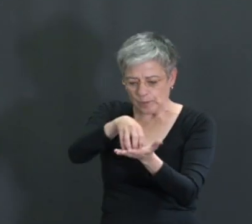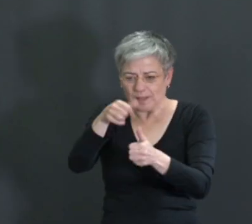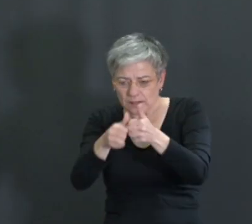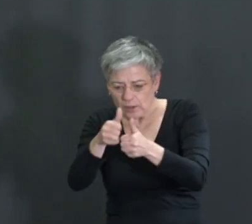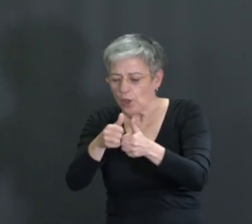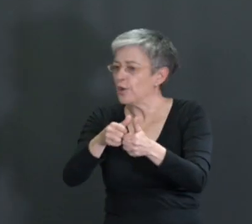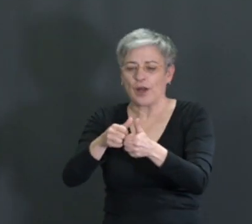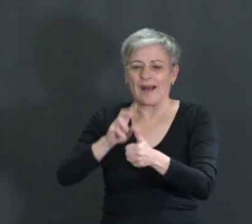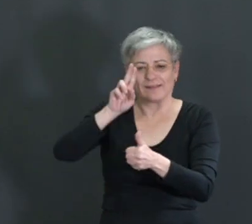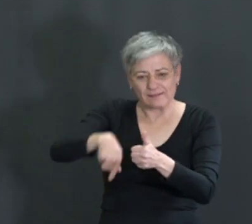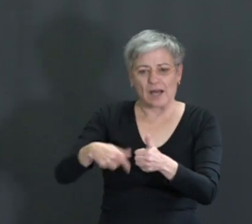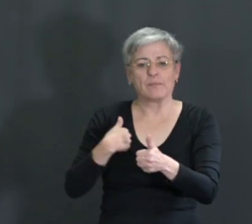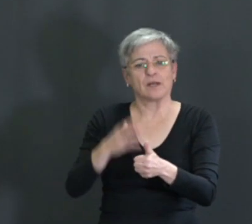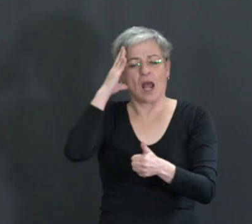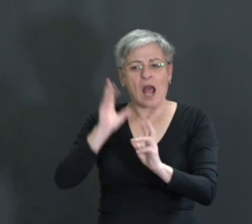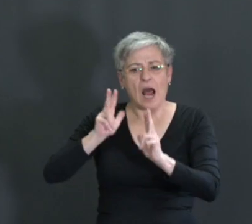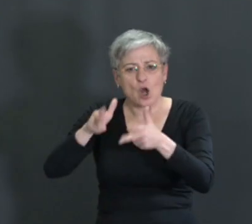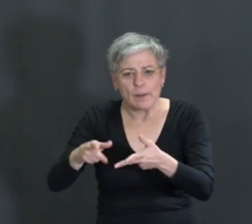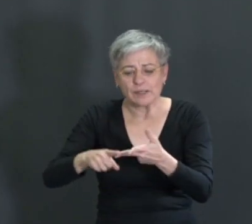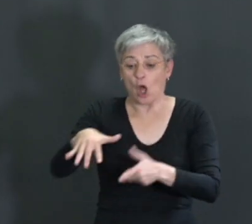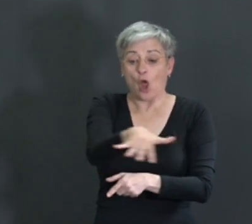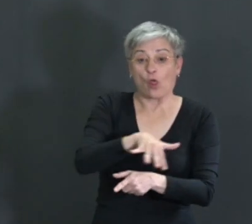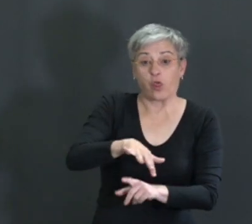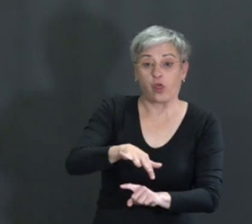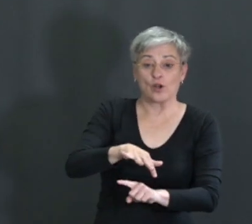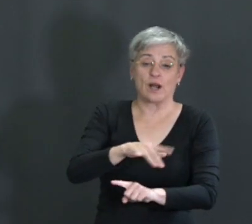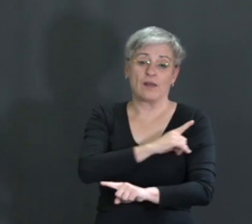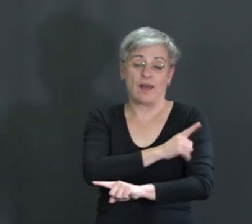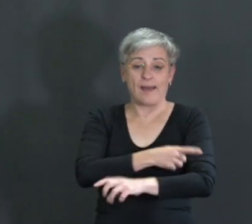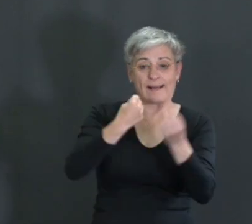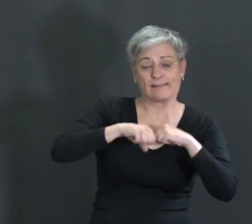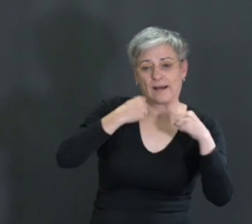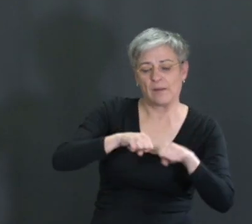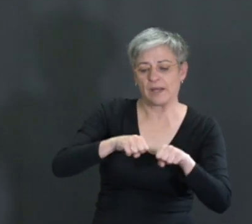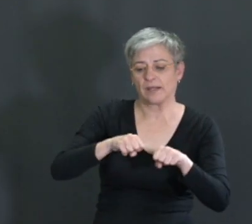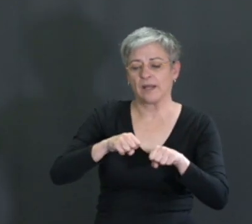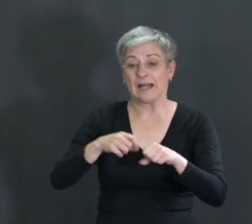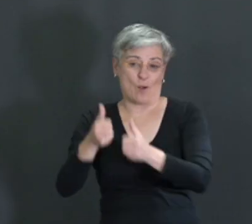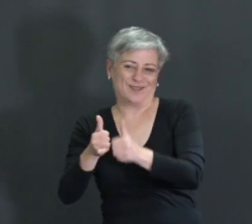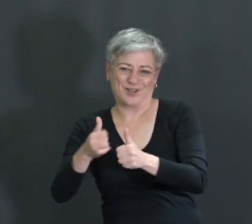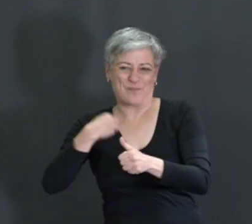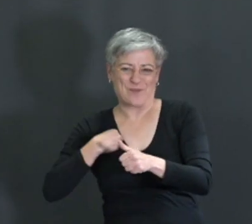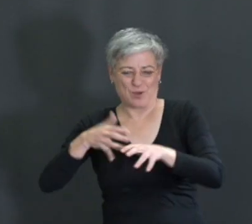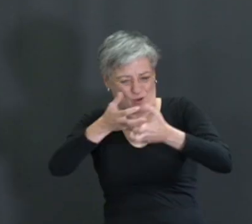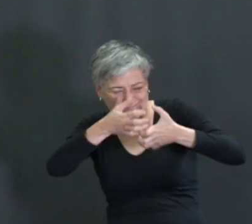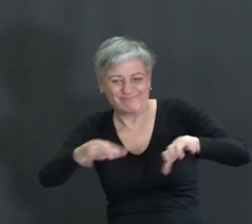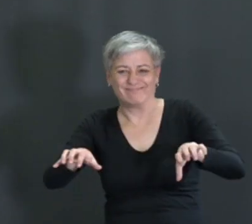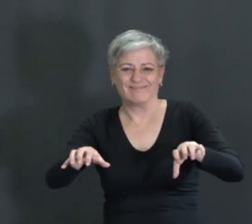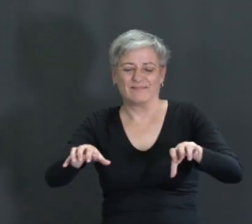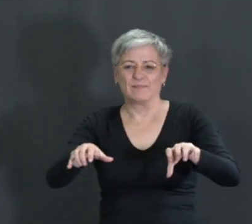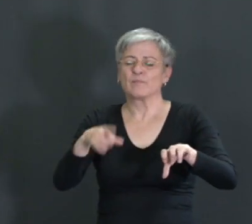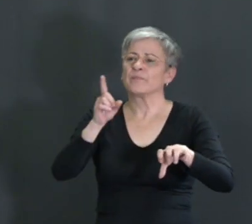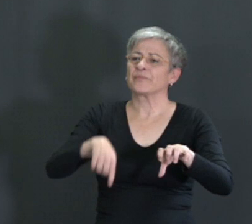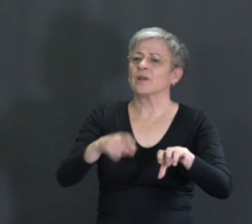el alojamiento, son las zonas de entrenamiento que a veces no coinciden con los espacios donde se compite, y también